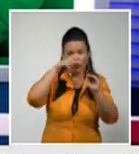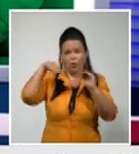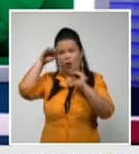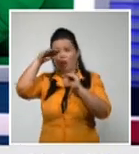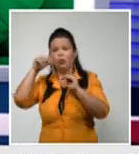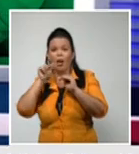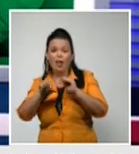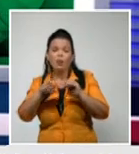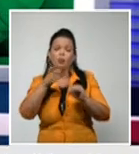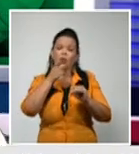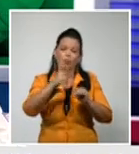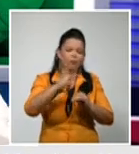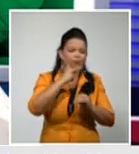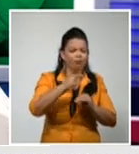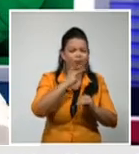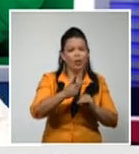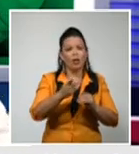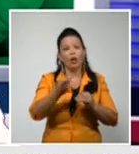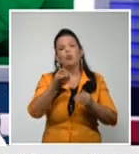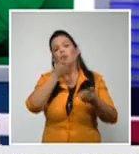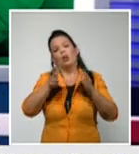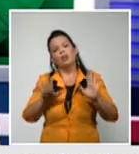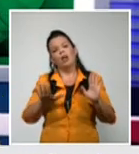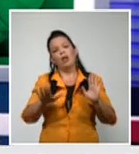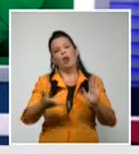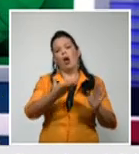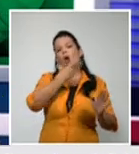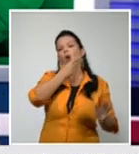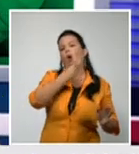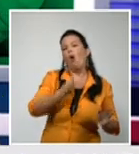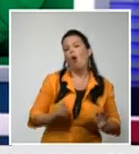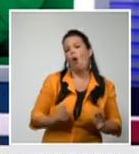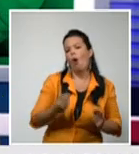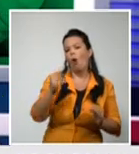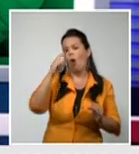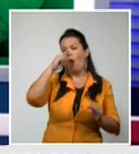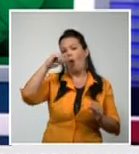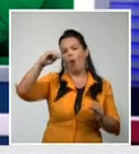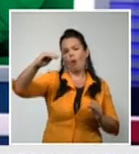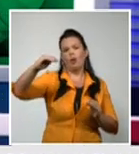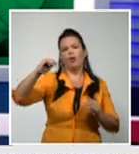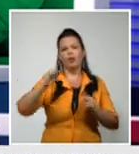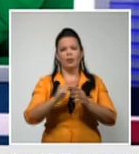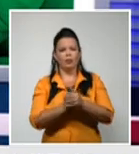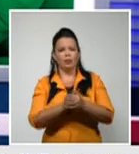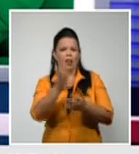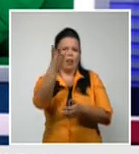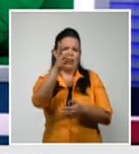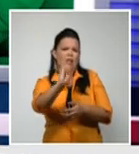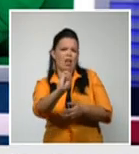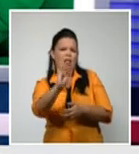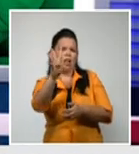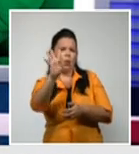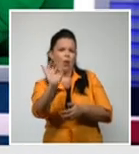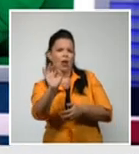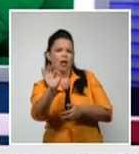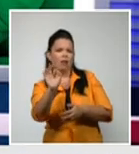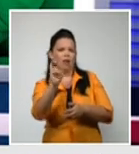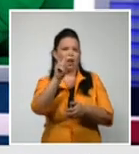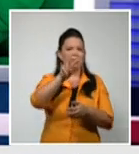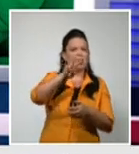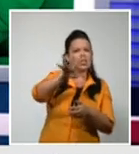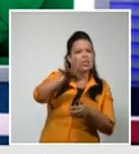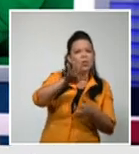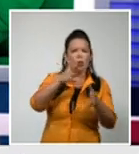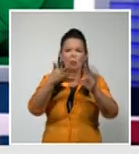accionar. A lo mejor un joven, uno de mediana edad, ese es más difícil que a lo mejor para la familia controlarlo. Y aún